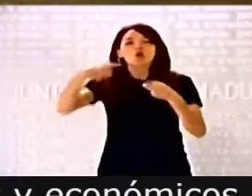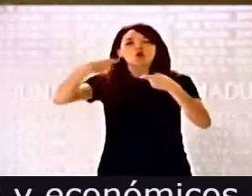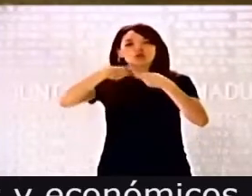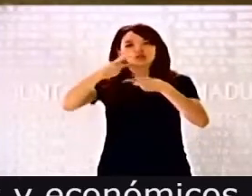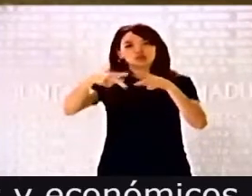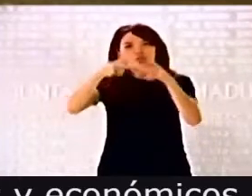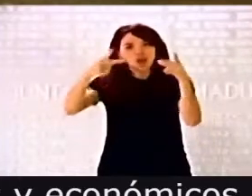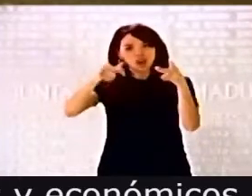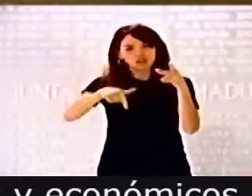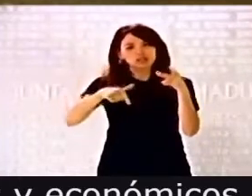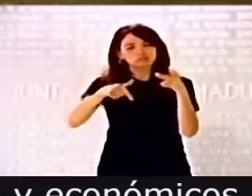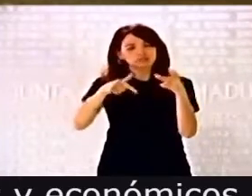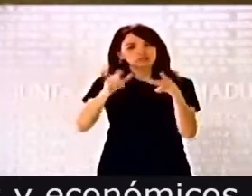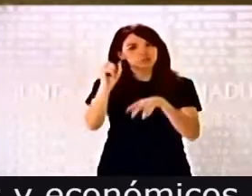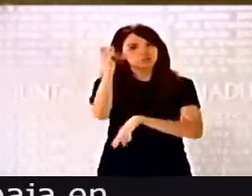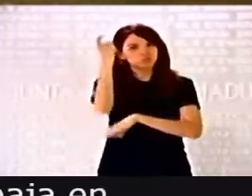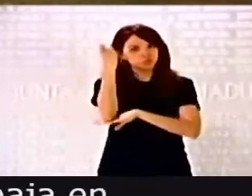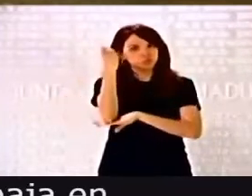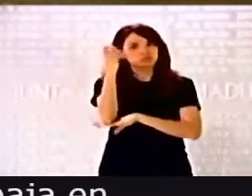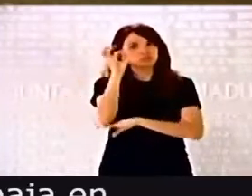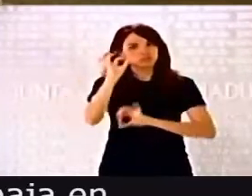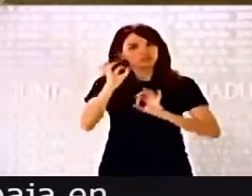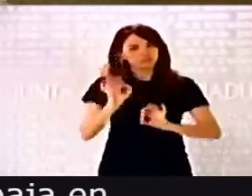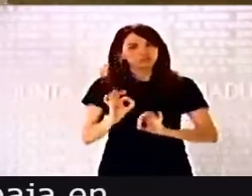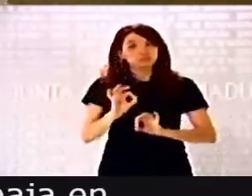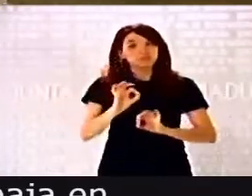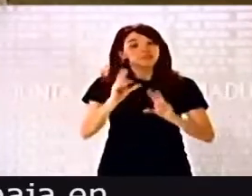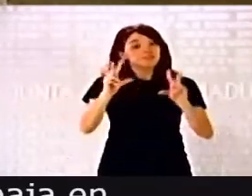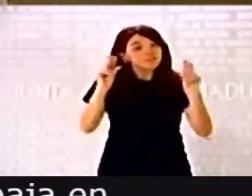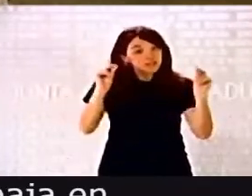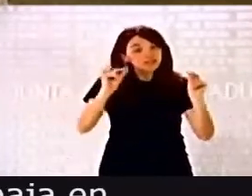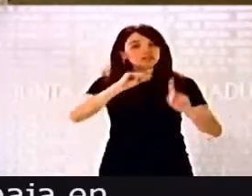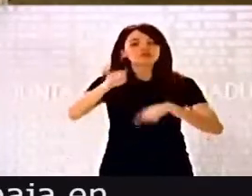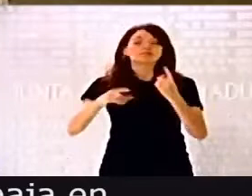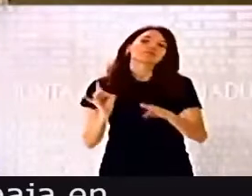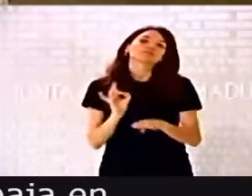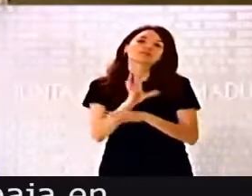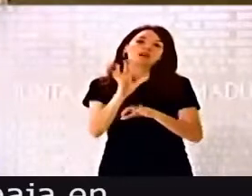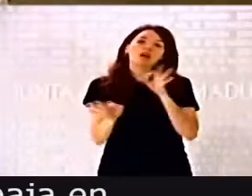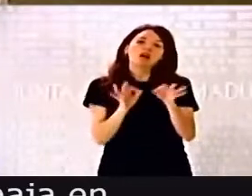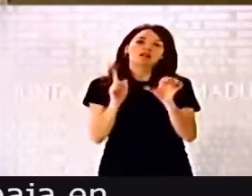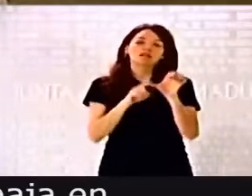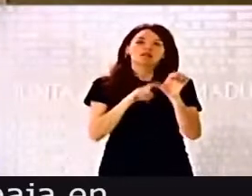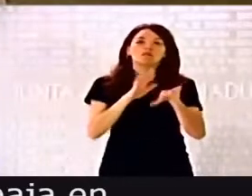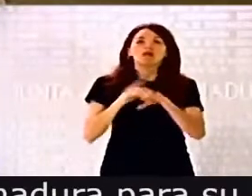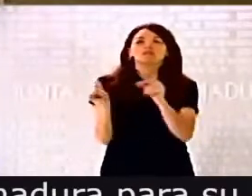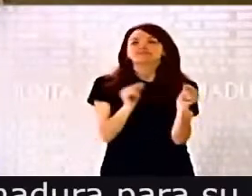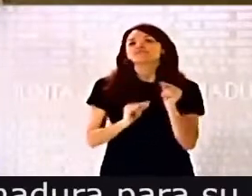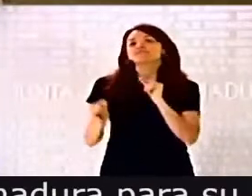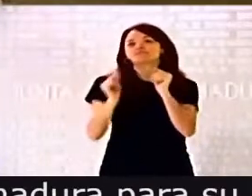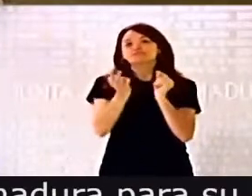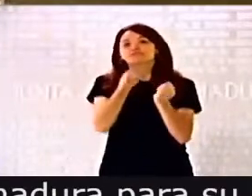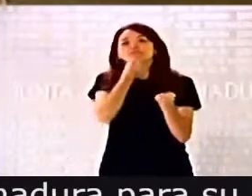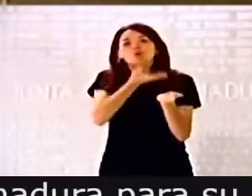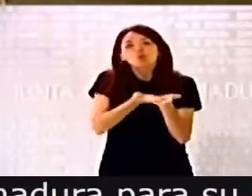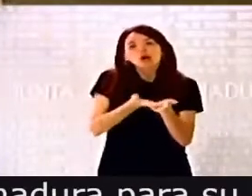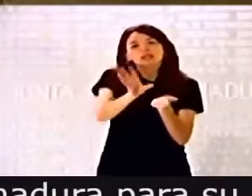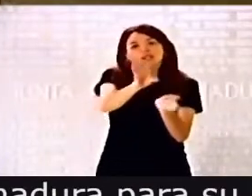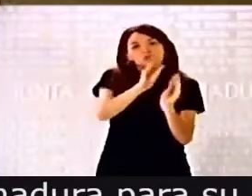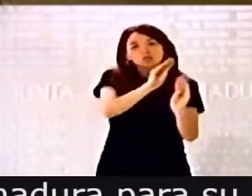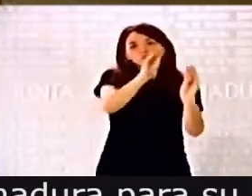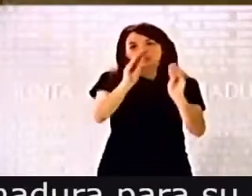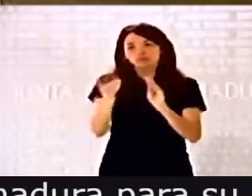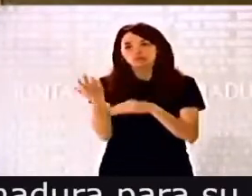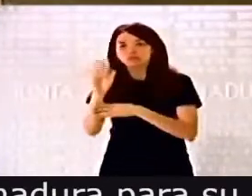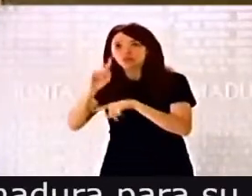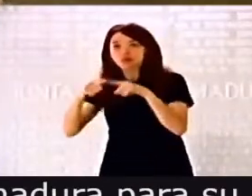trabaja en Extremadura, se enviará a la Asamblea de Extremadura para su debate, sus propuestas, sus